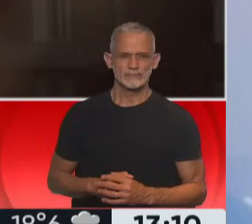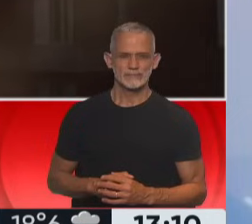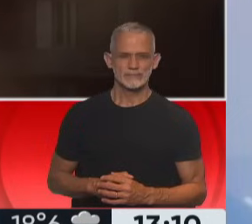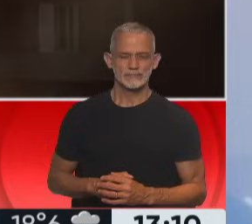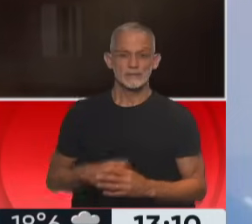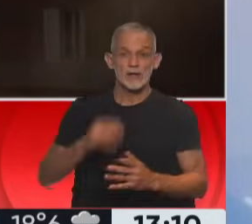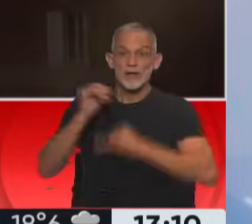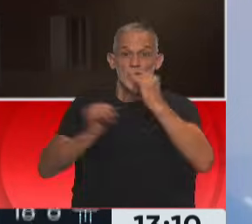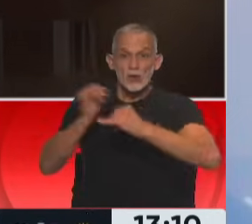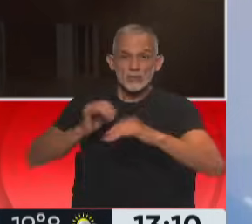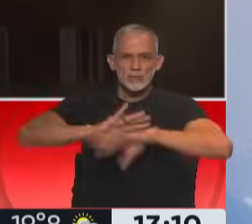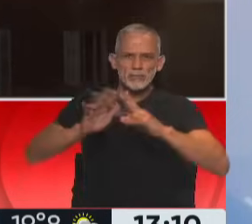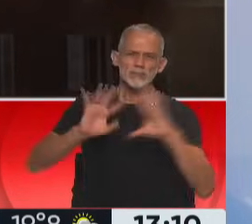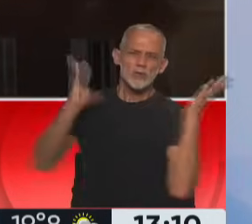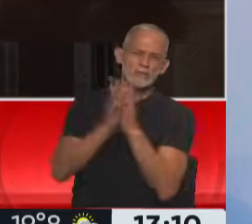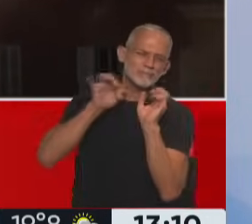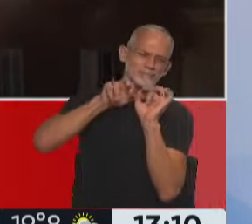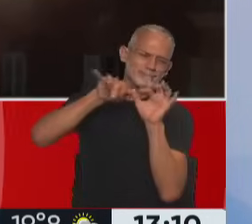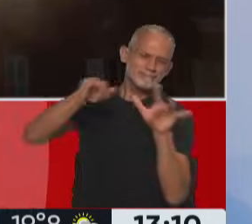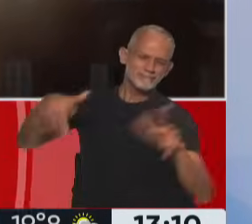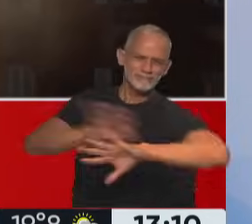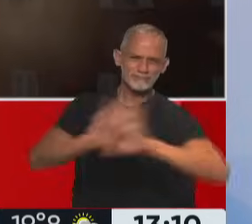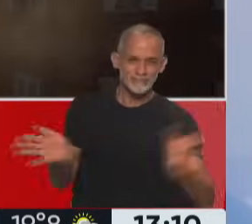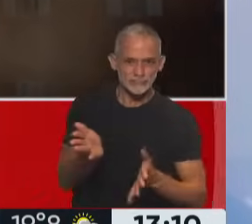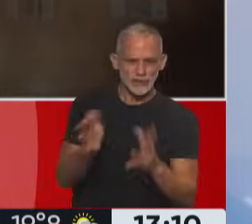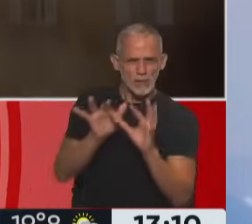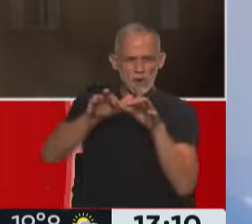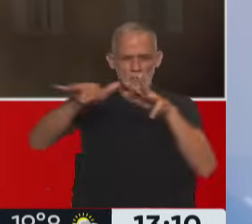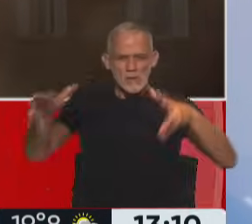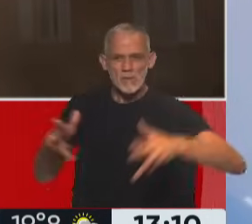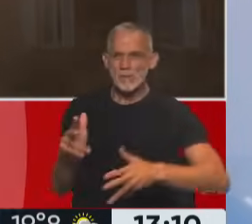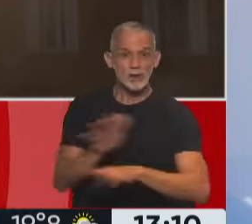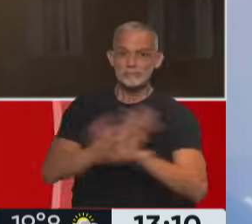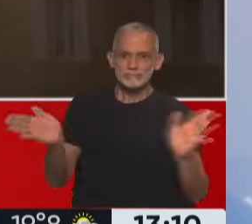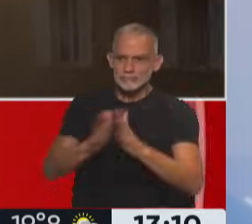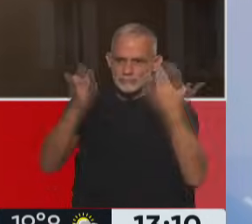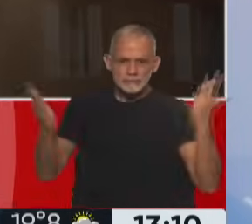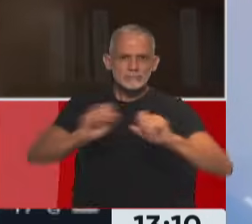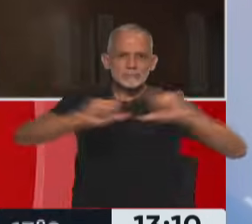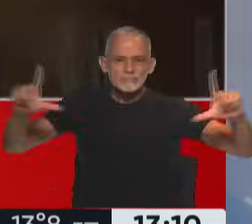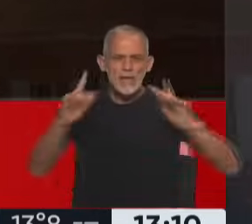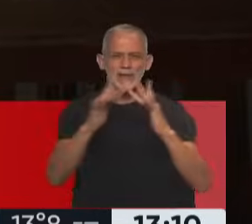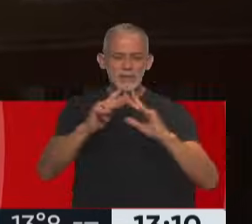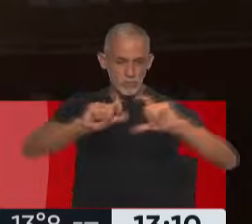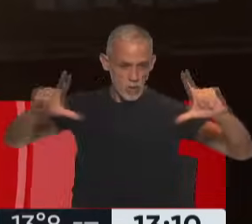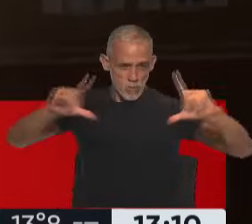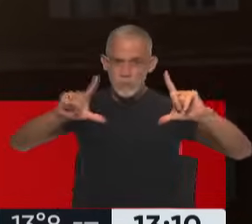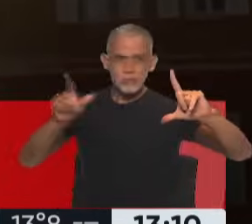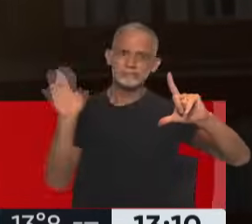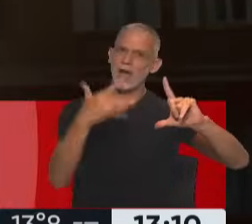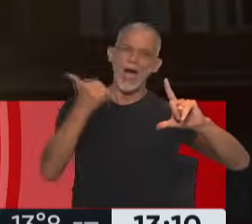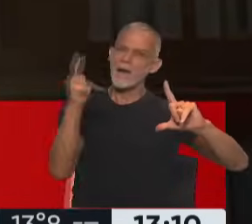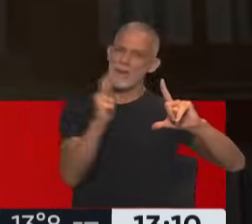La noticia recorre el mundo, es tapa de todos los portales,